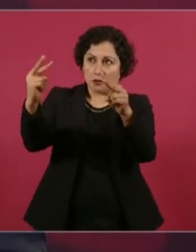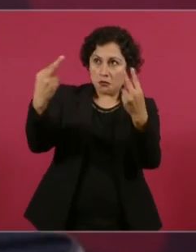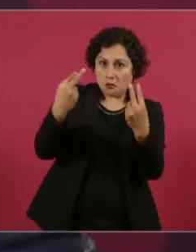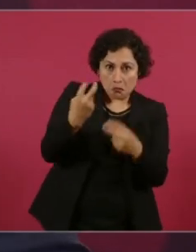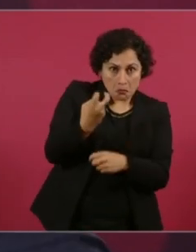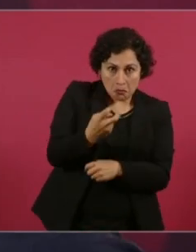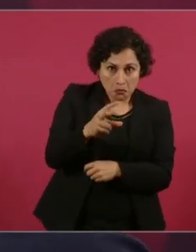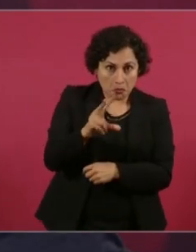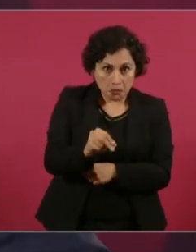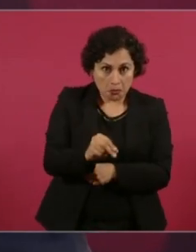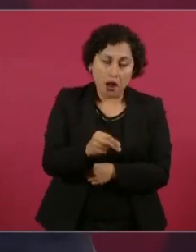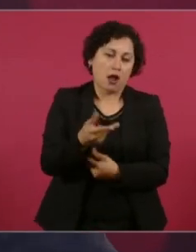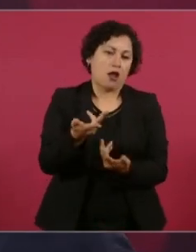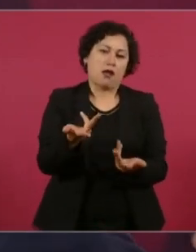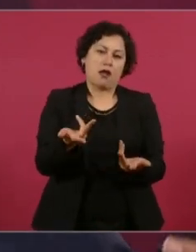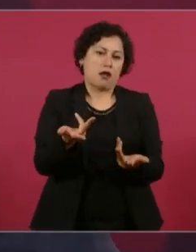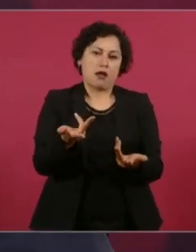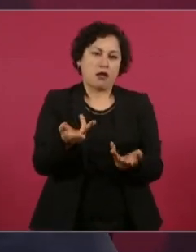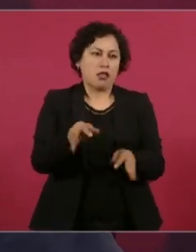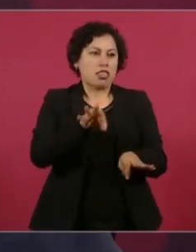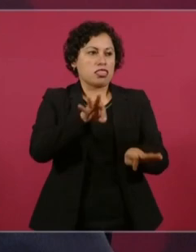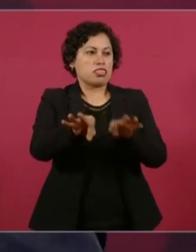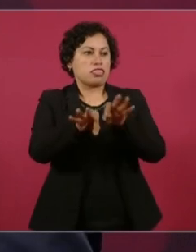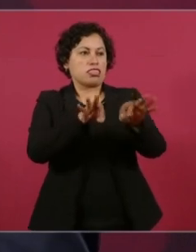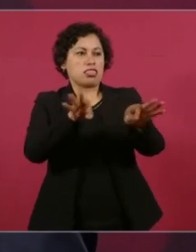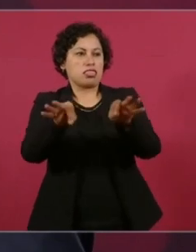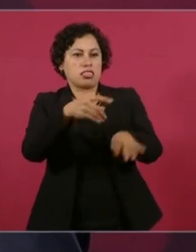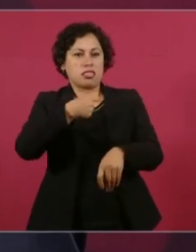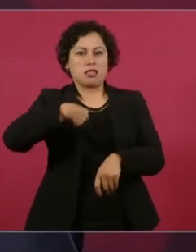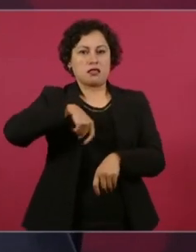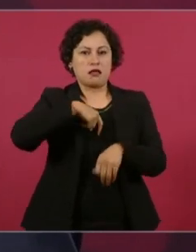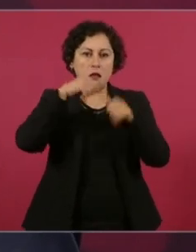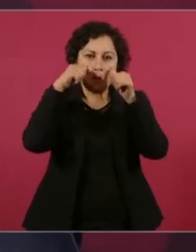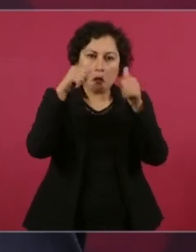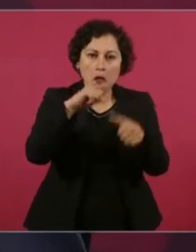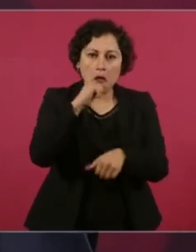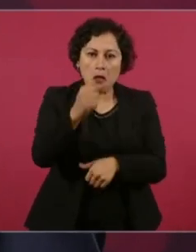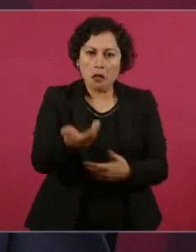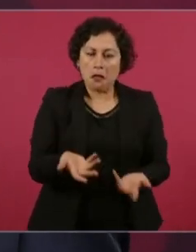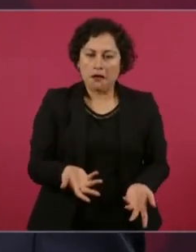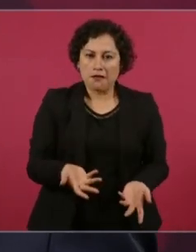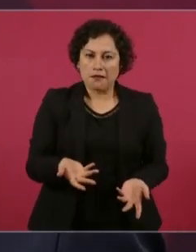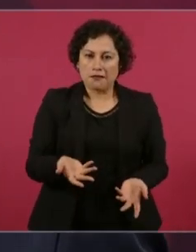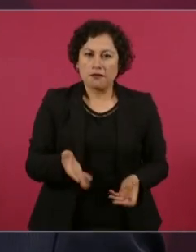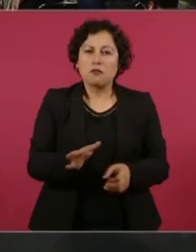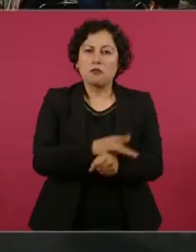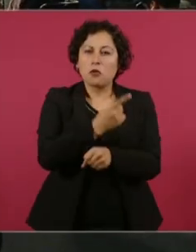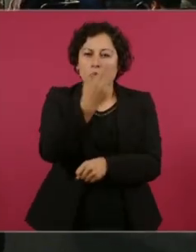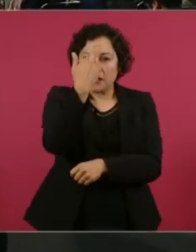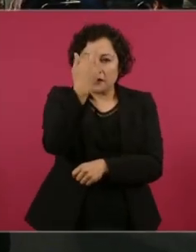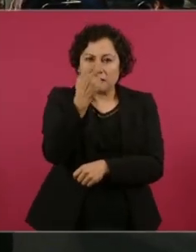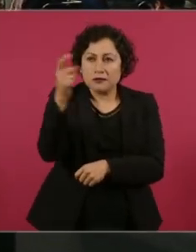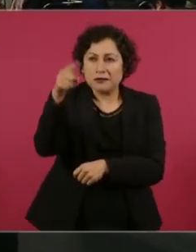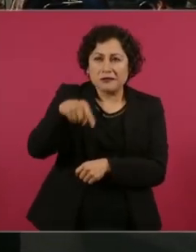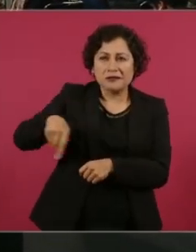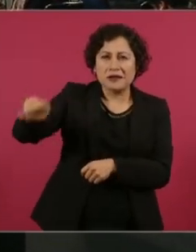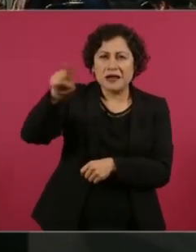Y todo porque no tienen llenadera. Y no solo en la parte económica,